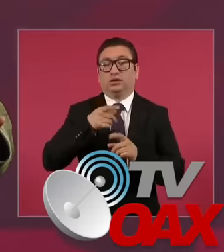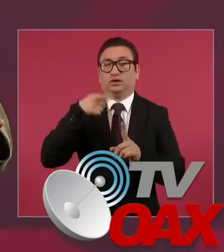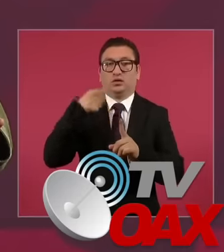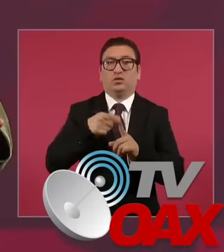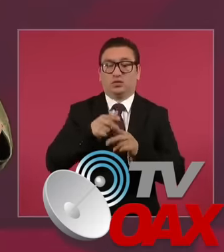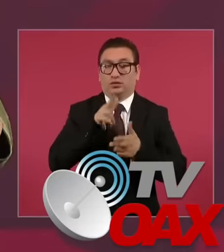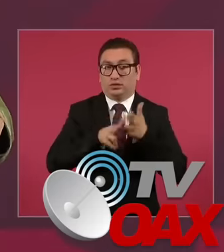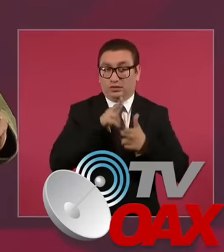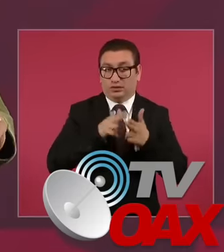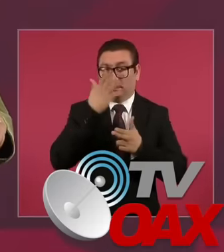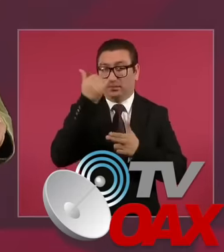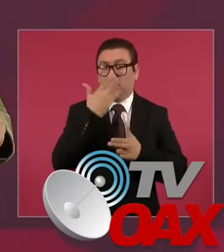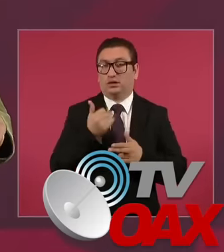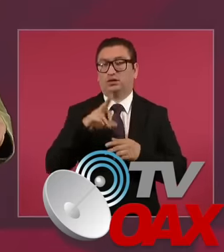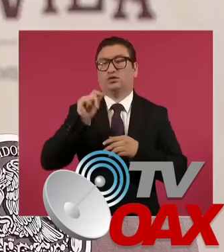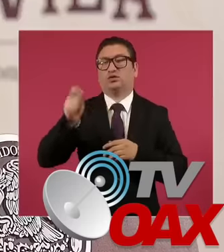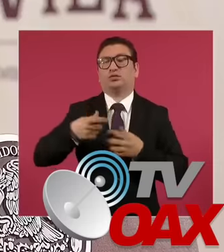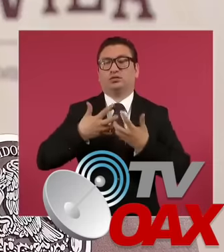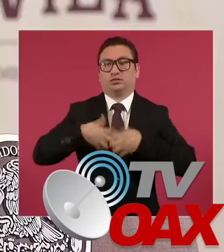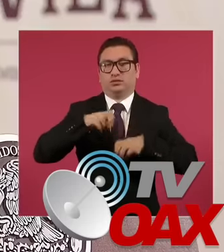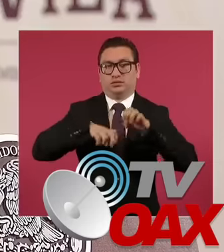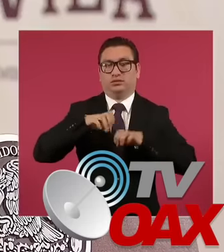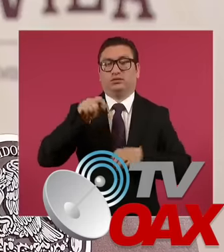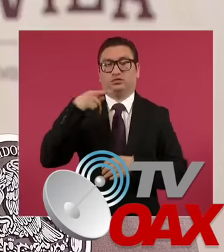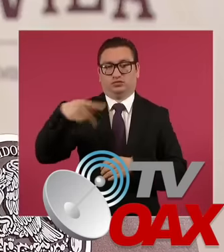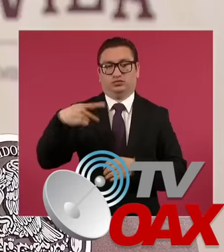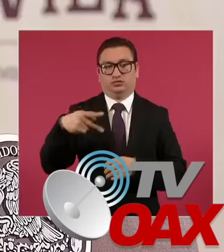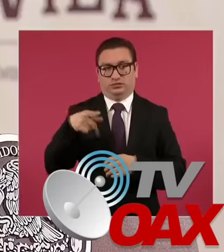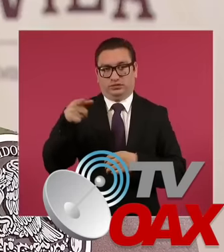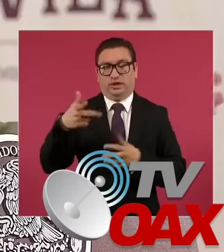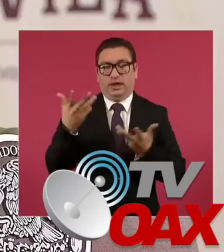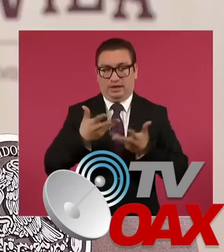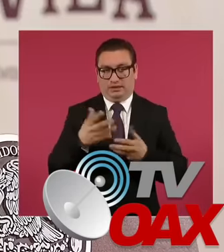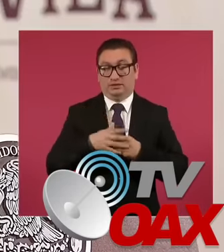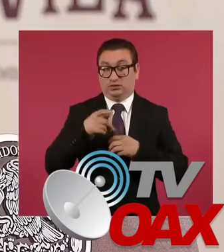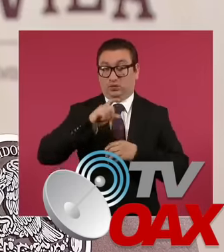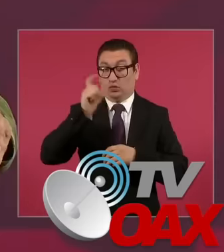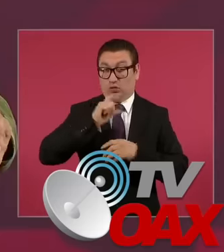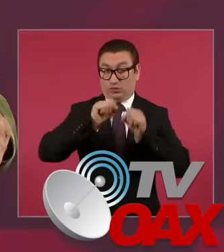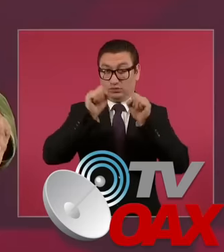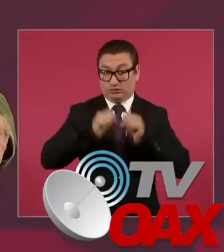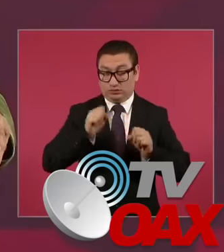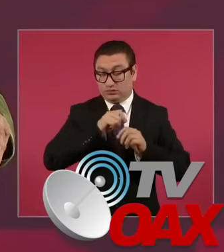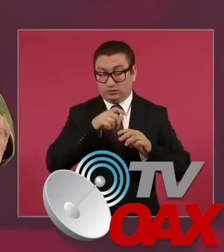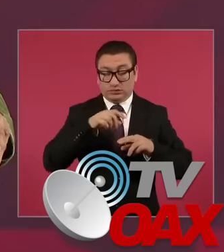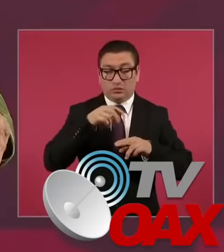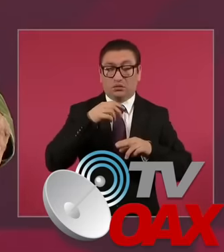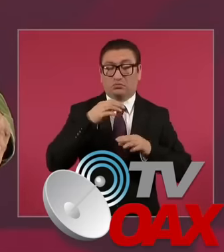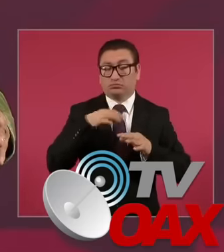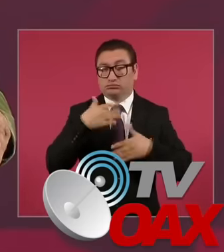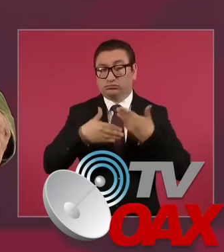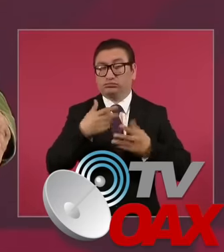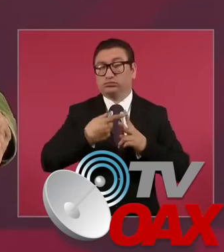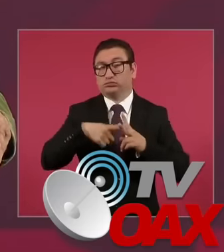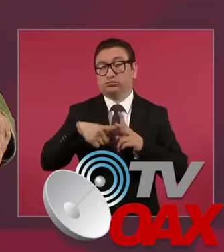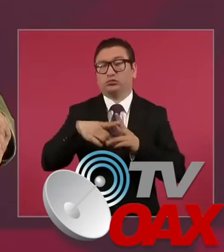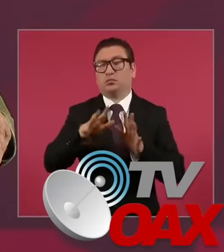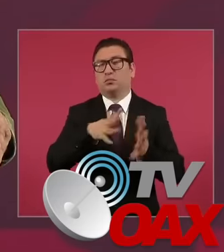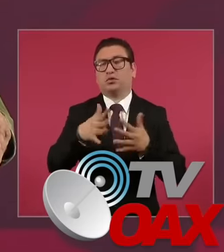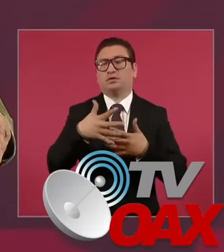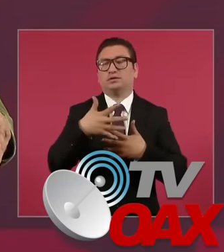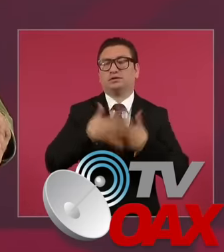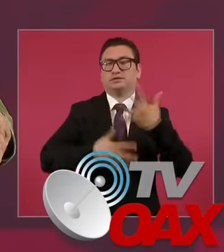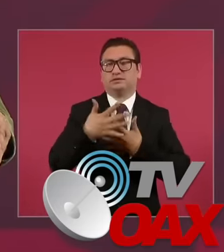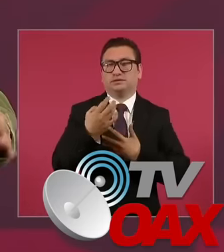Maya, la dificultad es de la empresa que está operando el boletaje. Una vez que ellos resuelvan esas dificultades, calculamos que el 15 de enero